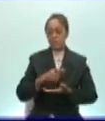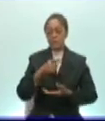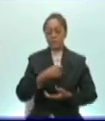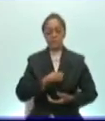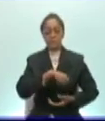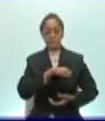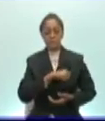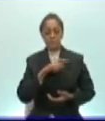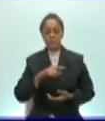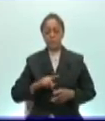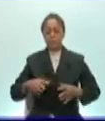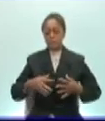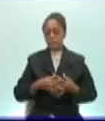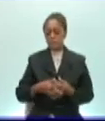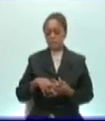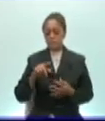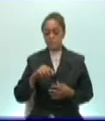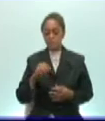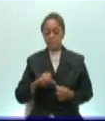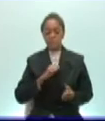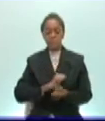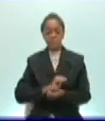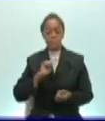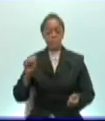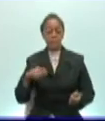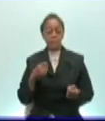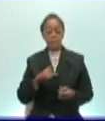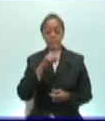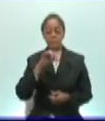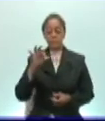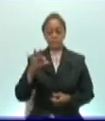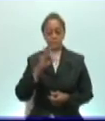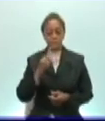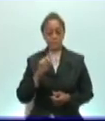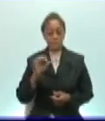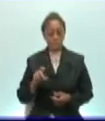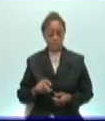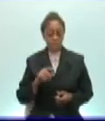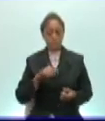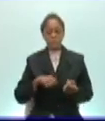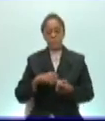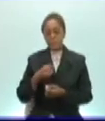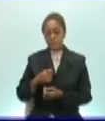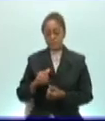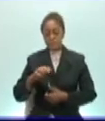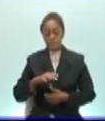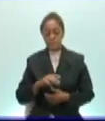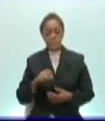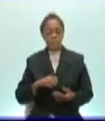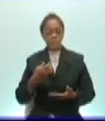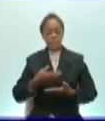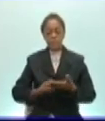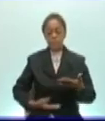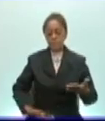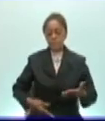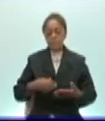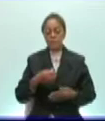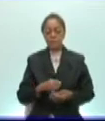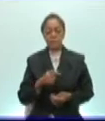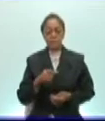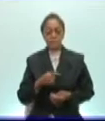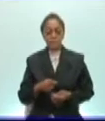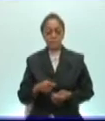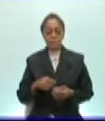Ah, pero es que Estados Unidos, cuando estalla la guerra en 1869, el presidente Ulises Grant había elaborado un documento que era un documento